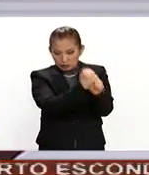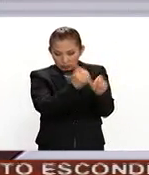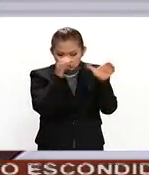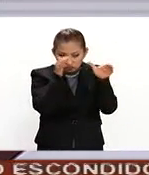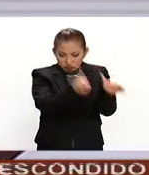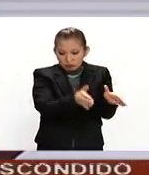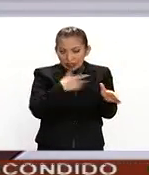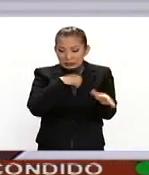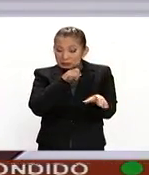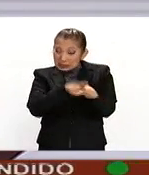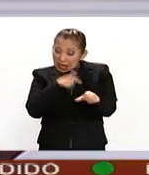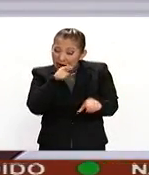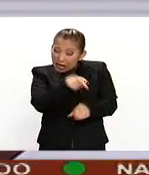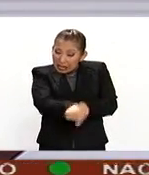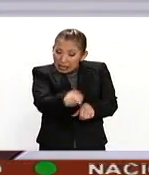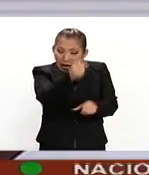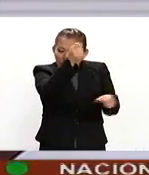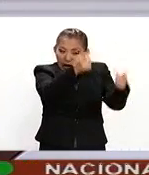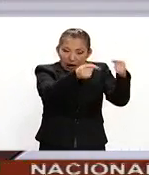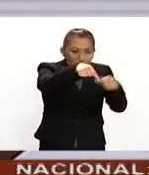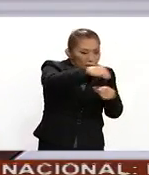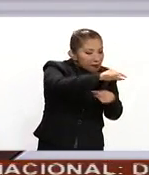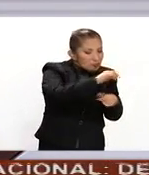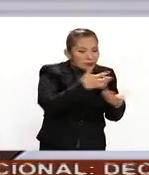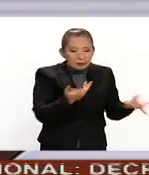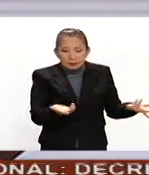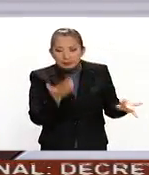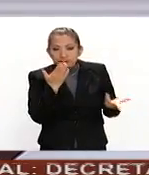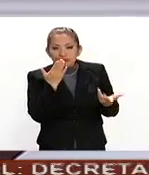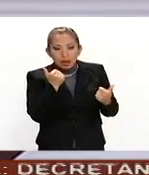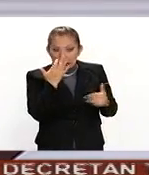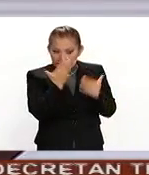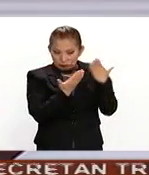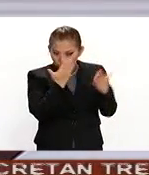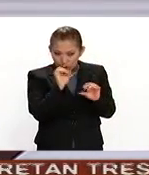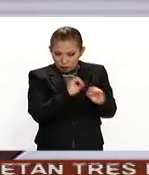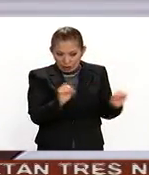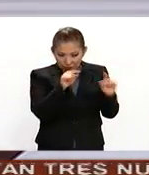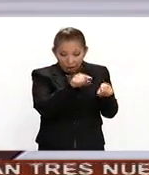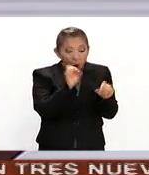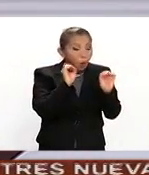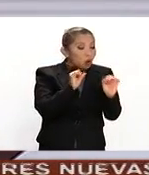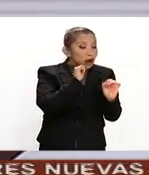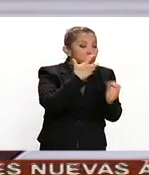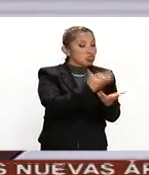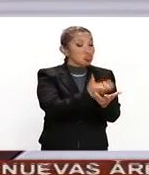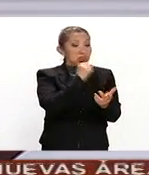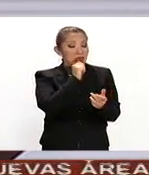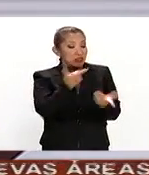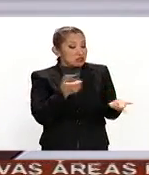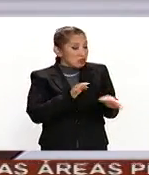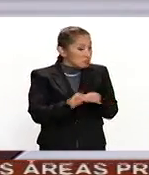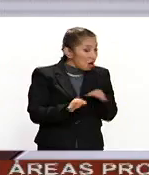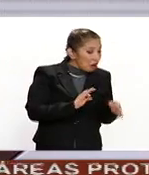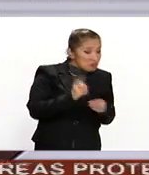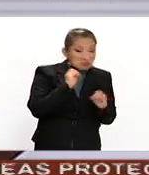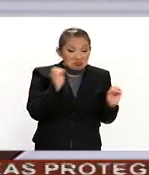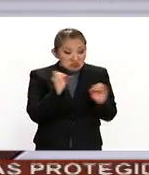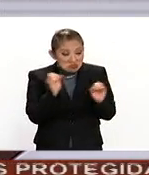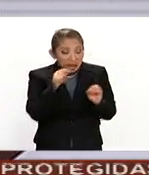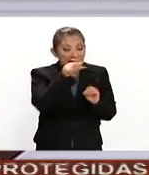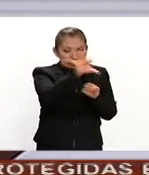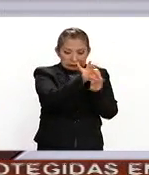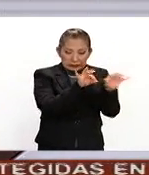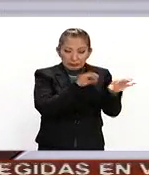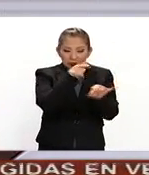años, especialmente aquellos que no están estudiando o que no desarrollan una actividad laboral o productiva